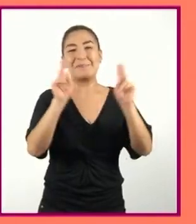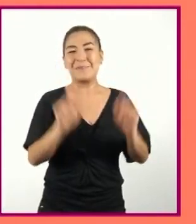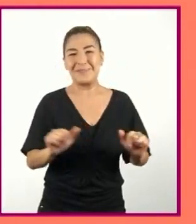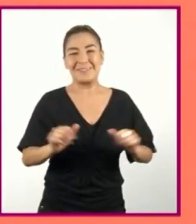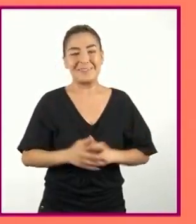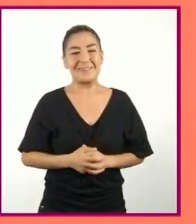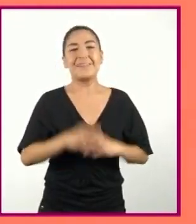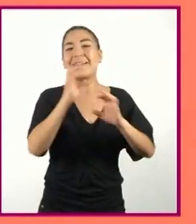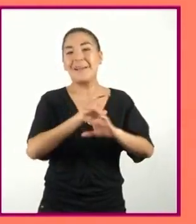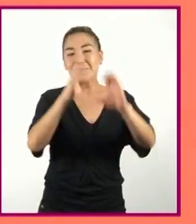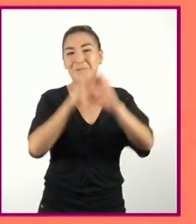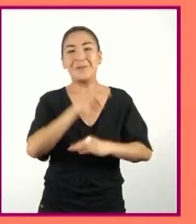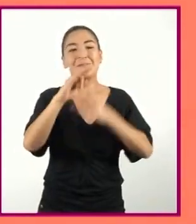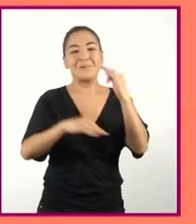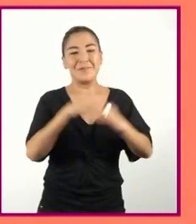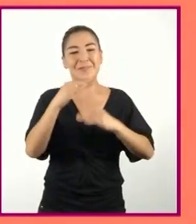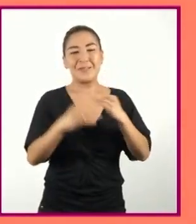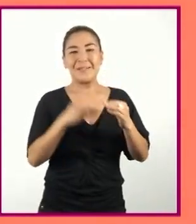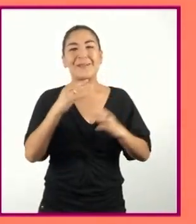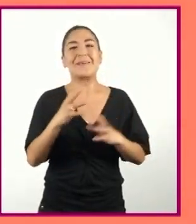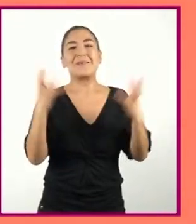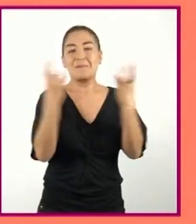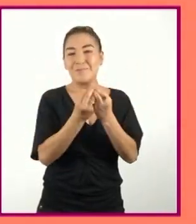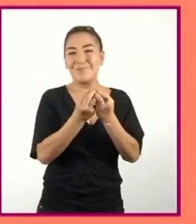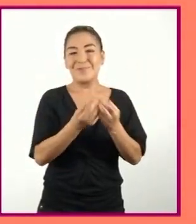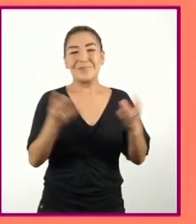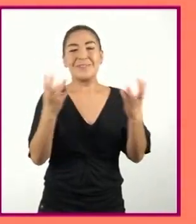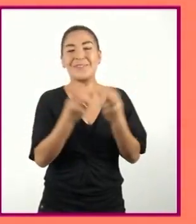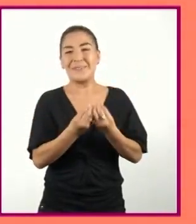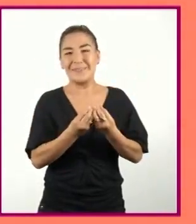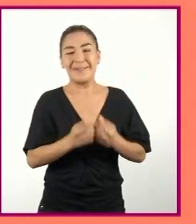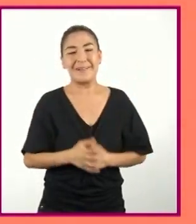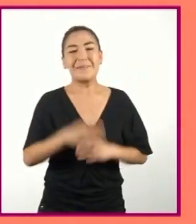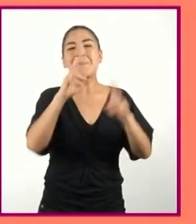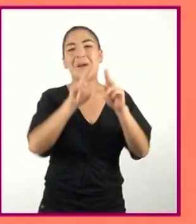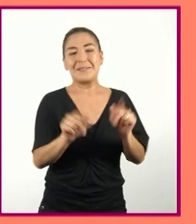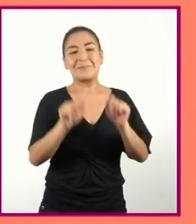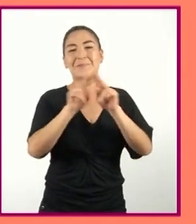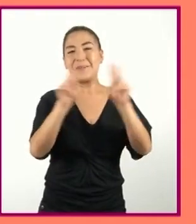Paz. Cantemos en unión.